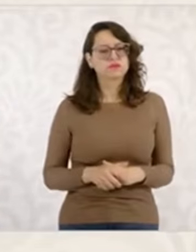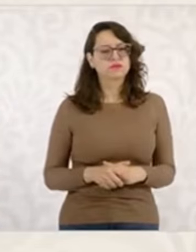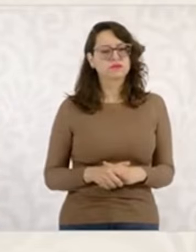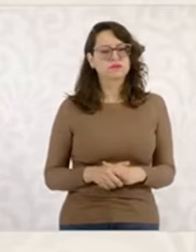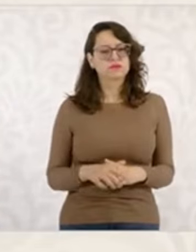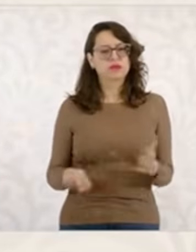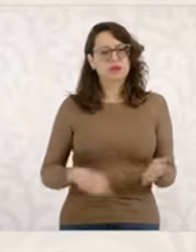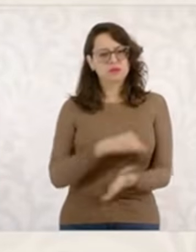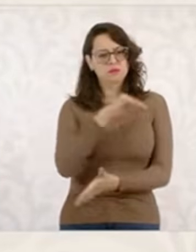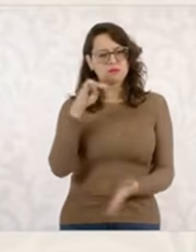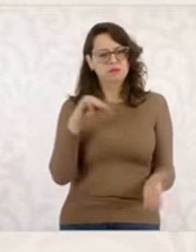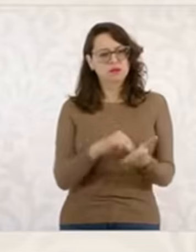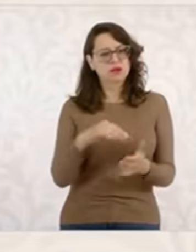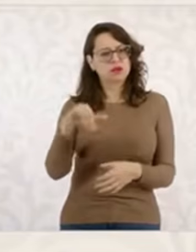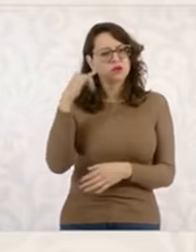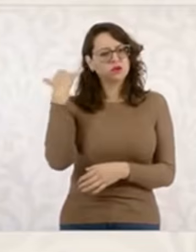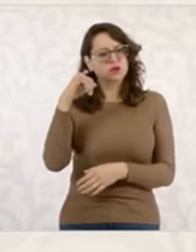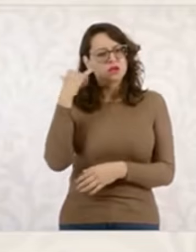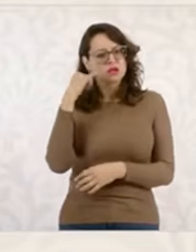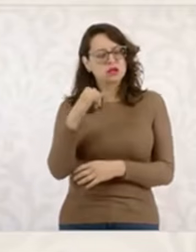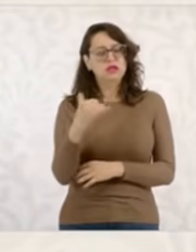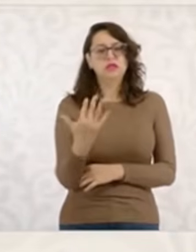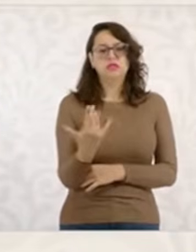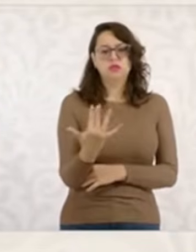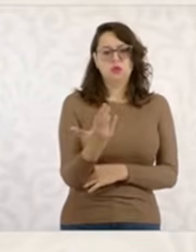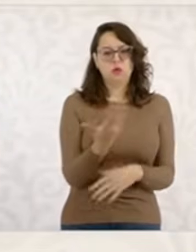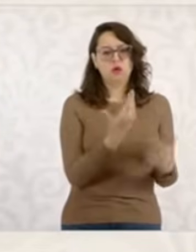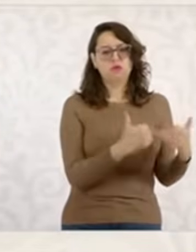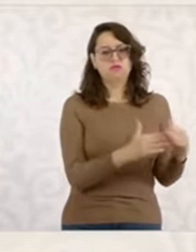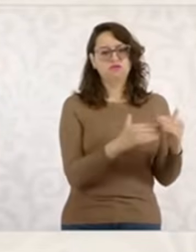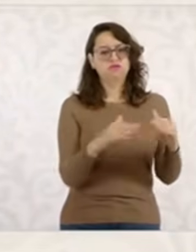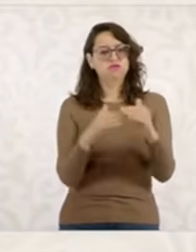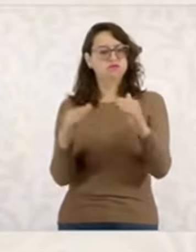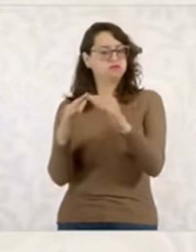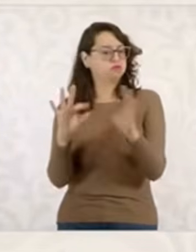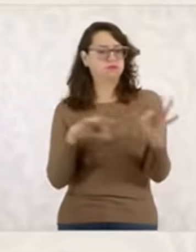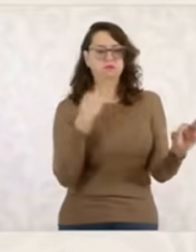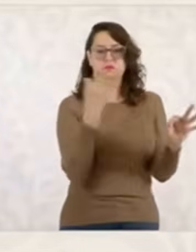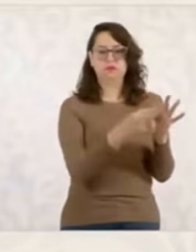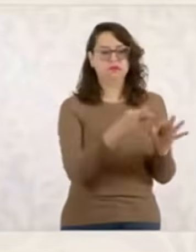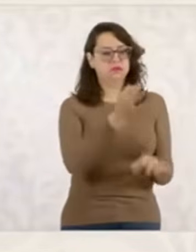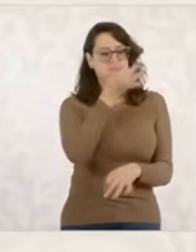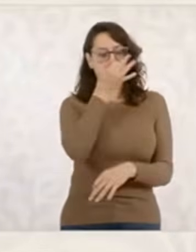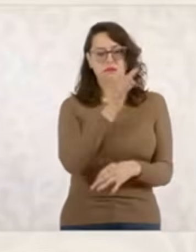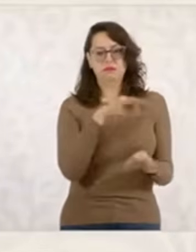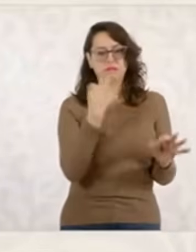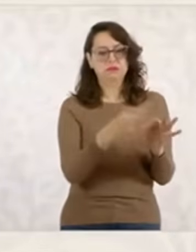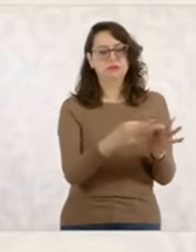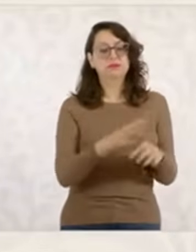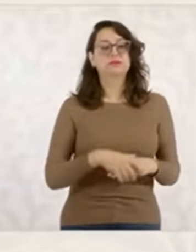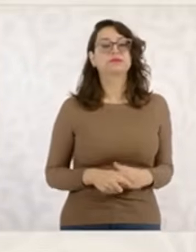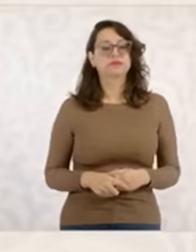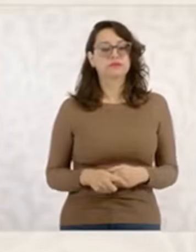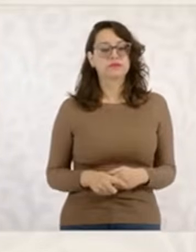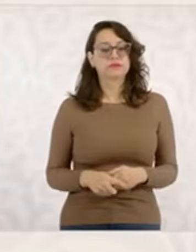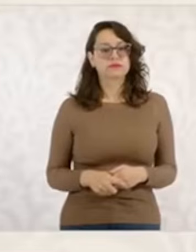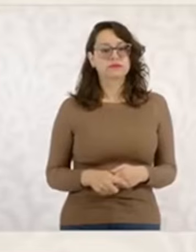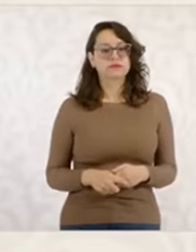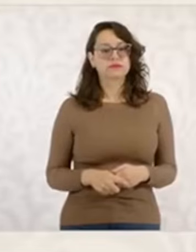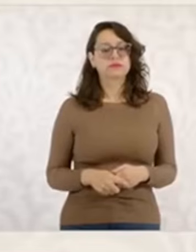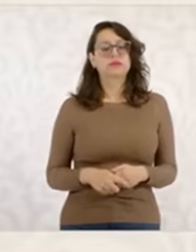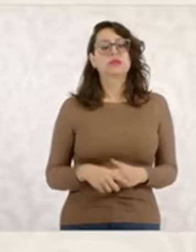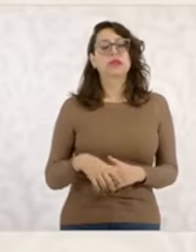En Mérida, Yucatán, 50 viviendas prácticamente terminadas. En